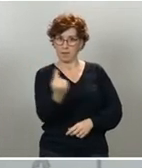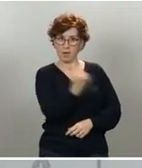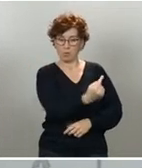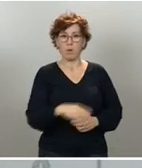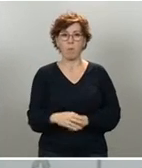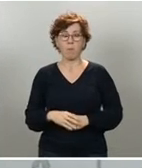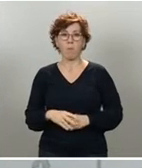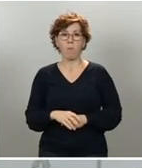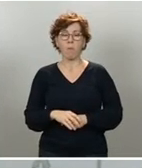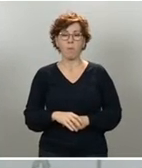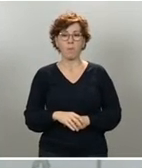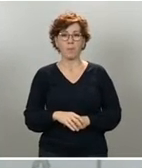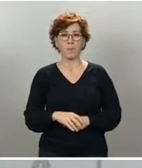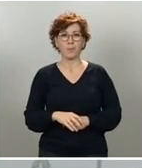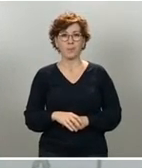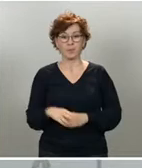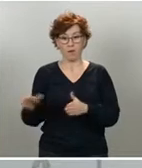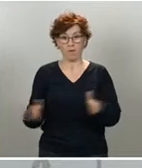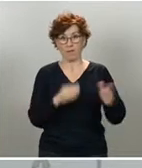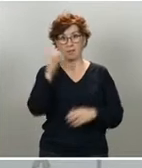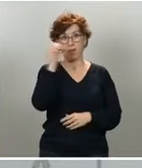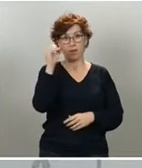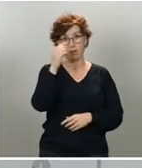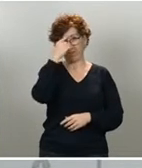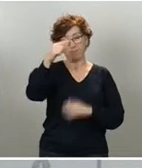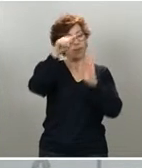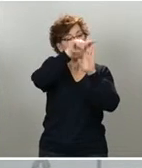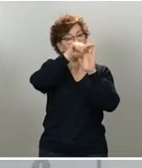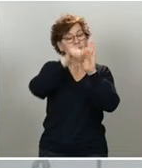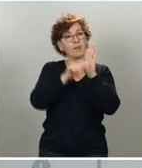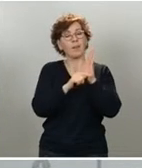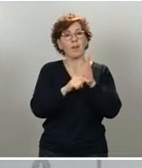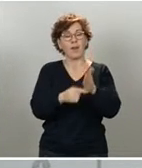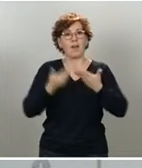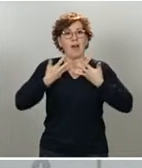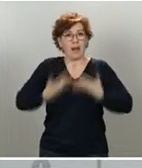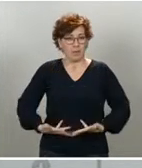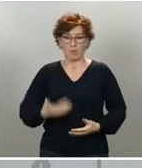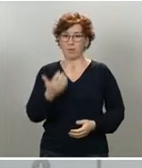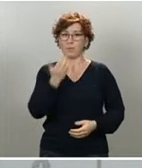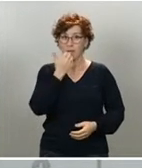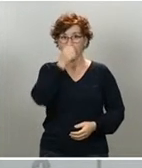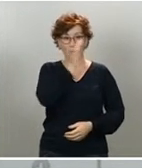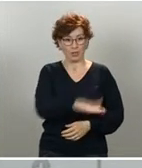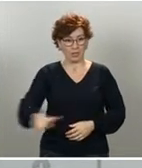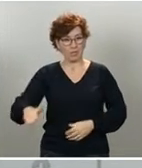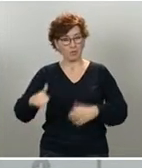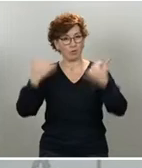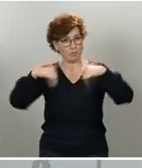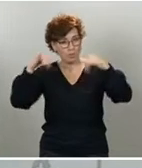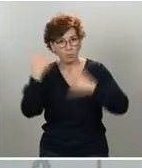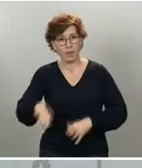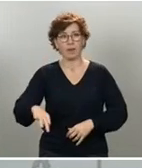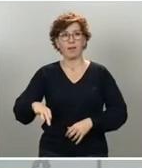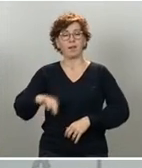incluye, como saben, algunas medidas de alivio que ya han entrado en vigor, como la salida de los niños y las niñas, los paseos o el ejercicio físico